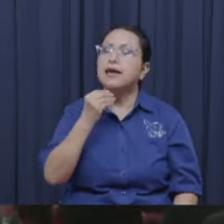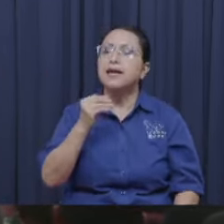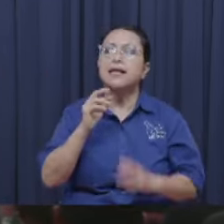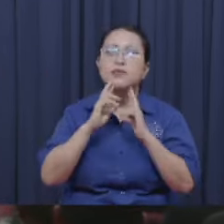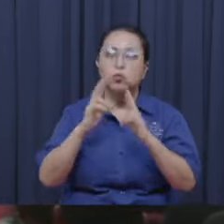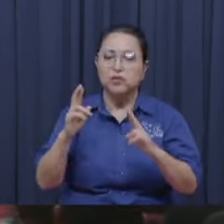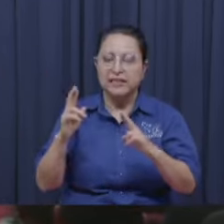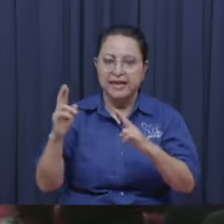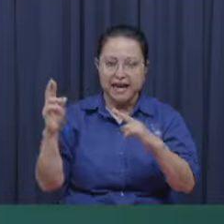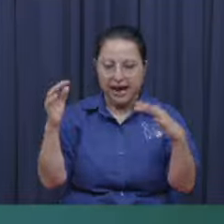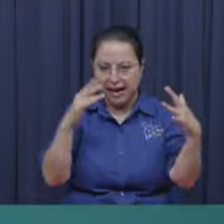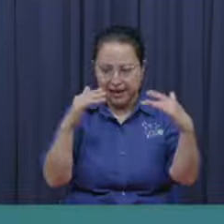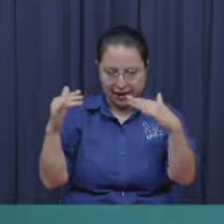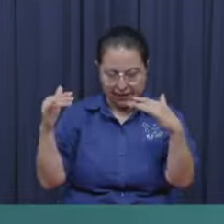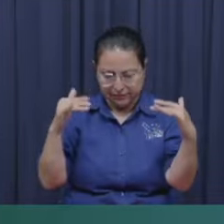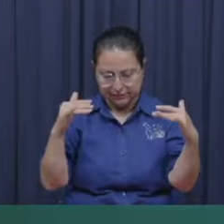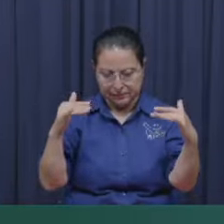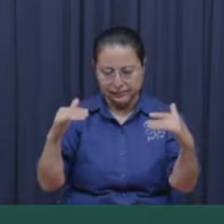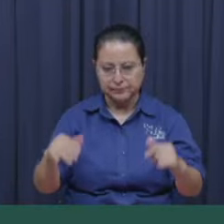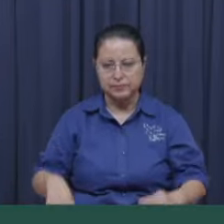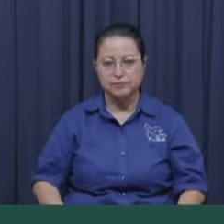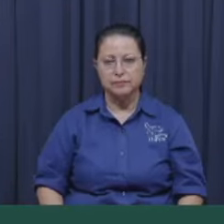Lo que me llama la atención de esto,